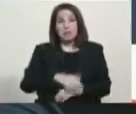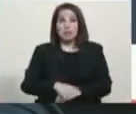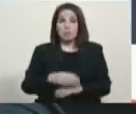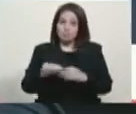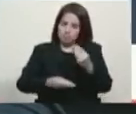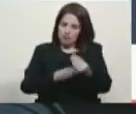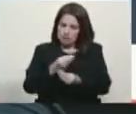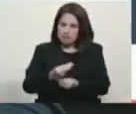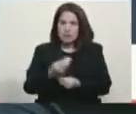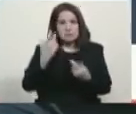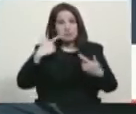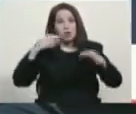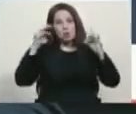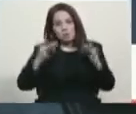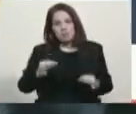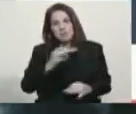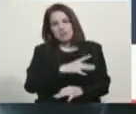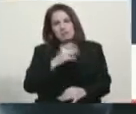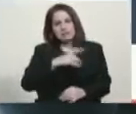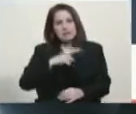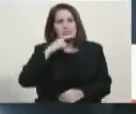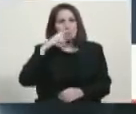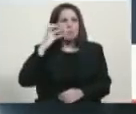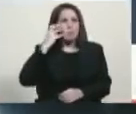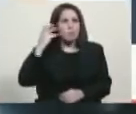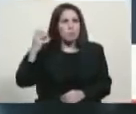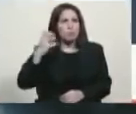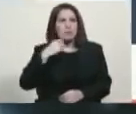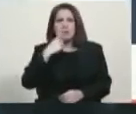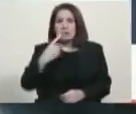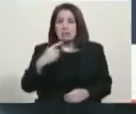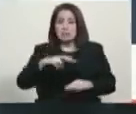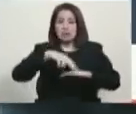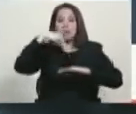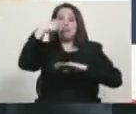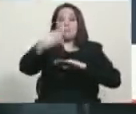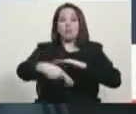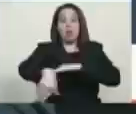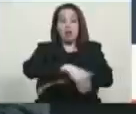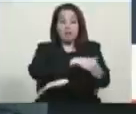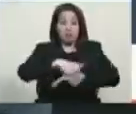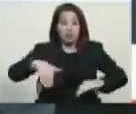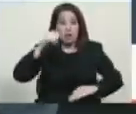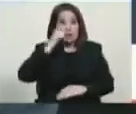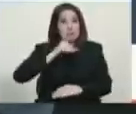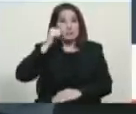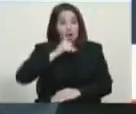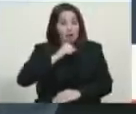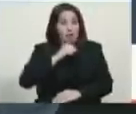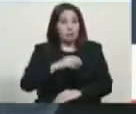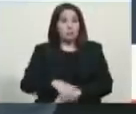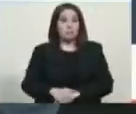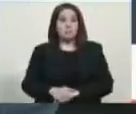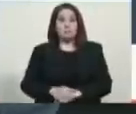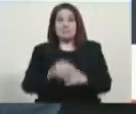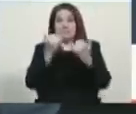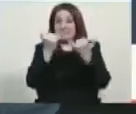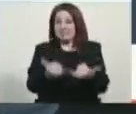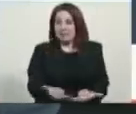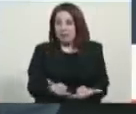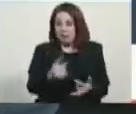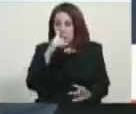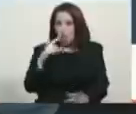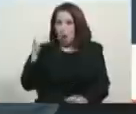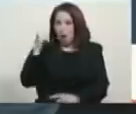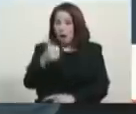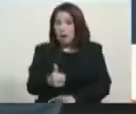Sebastián Piñera e Iván Duque, que están llamando a asaltar la frontera de Venezuela el sábado que viene, ya en los años que